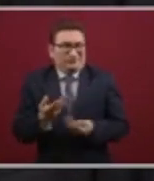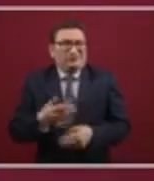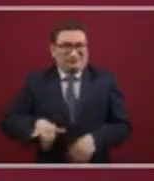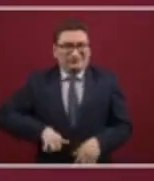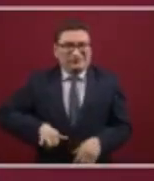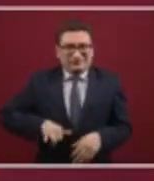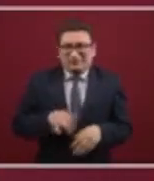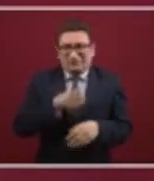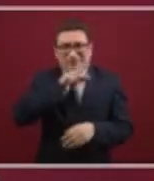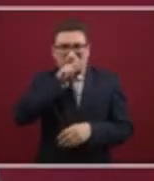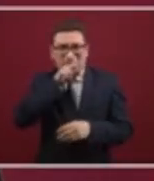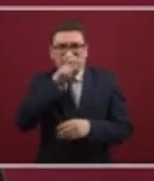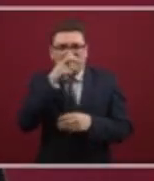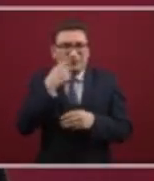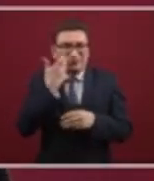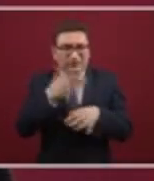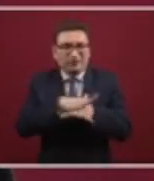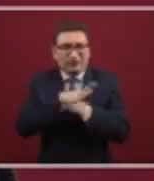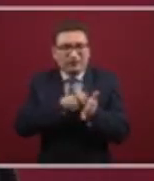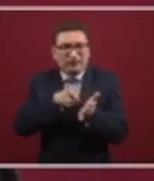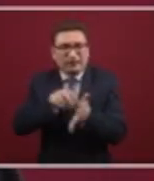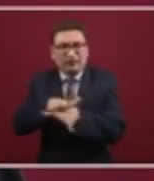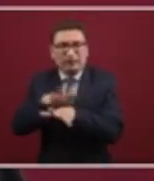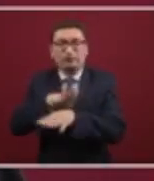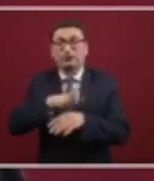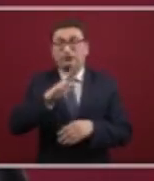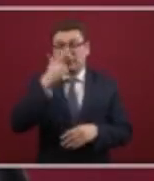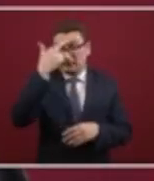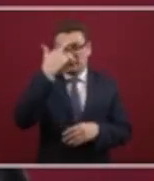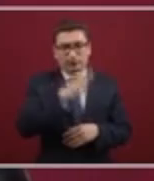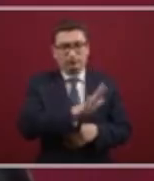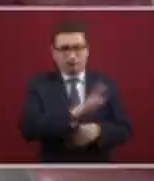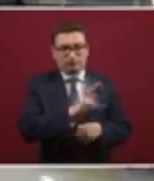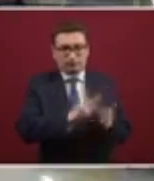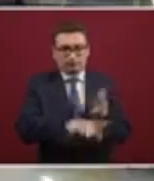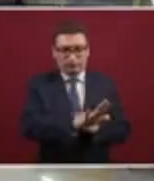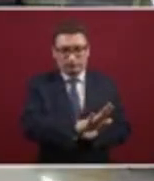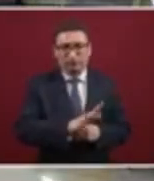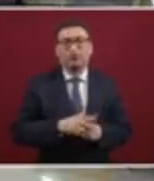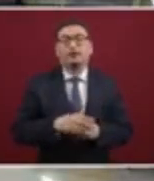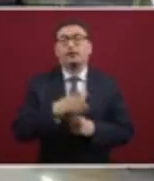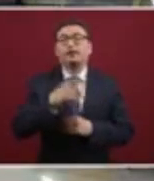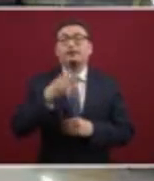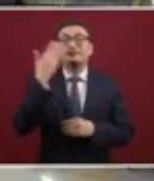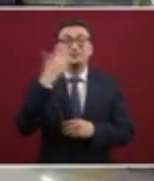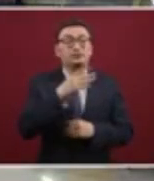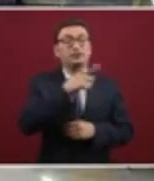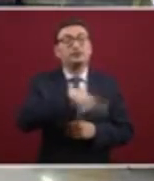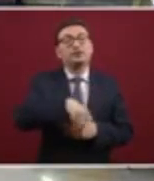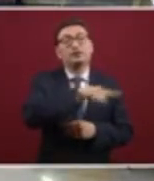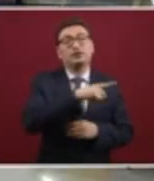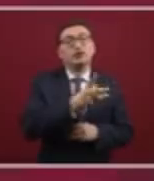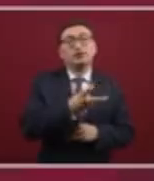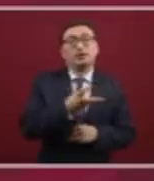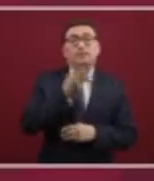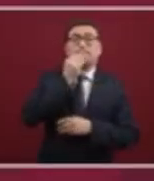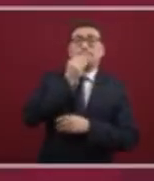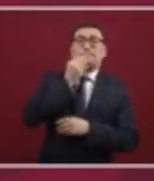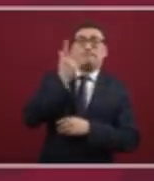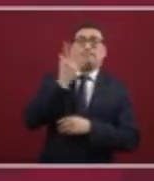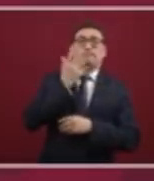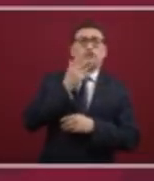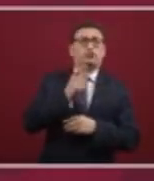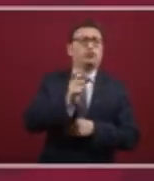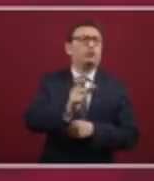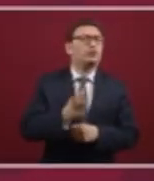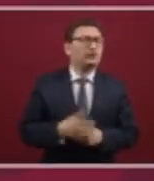cambios. Se quedaron callados, permíteme, se quedaron callados cuando